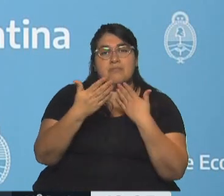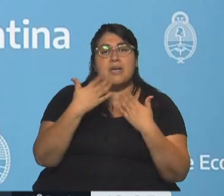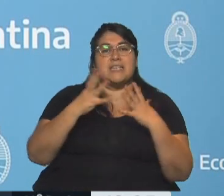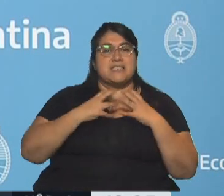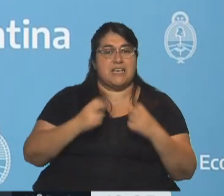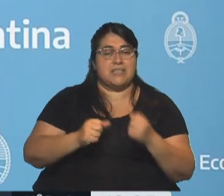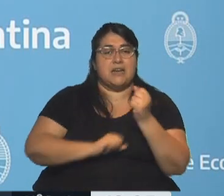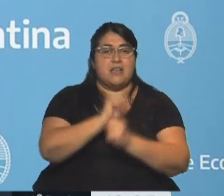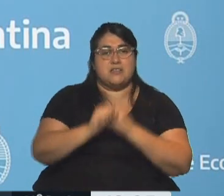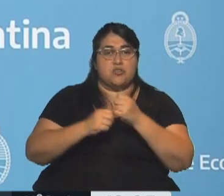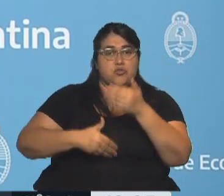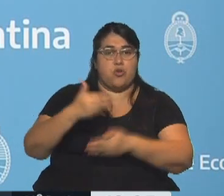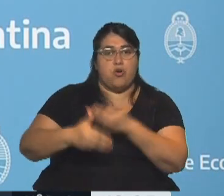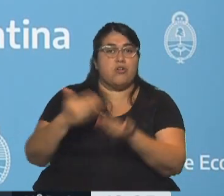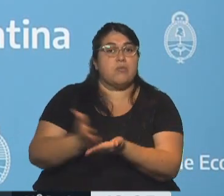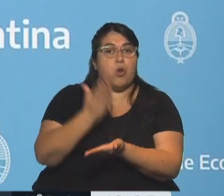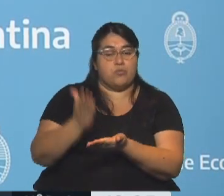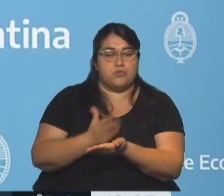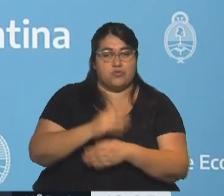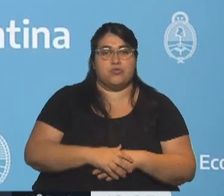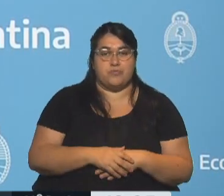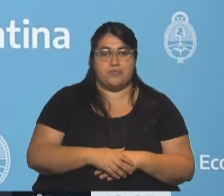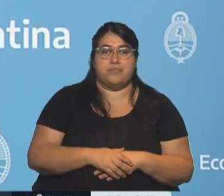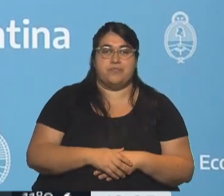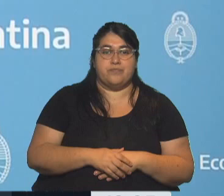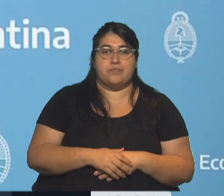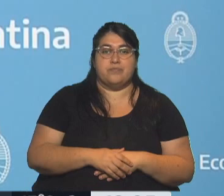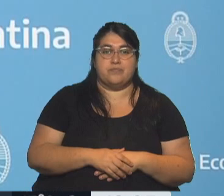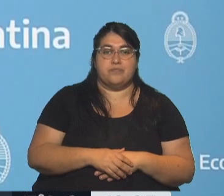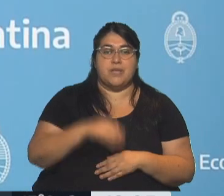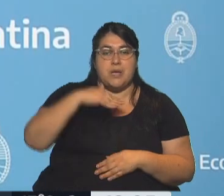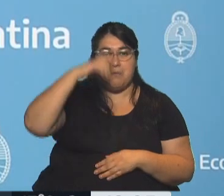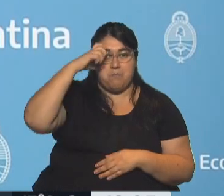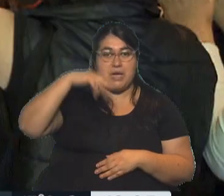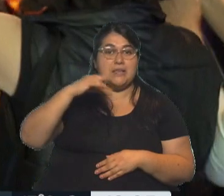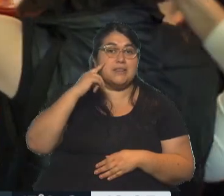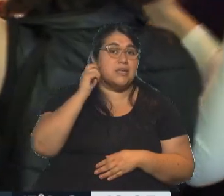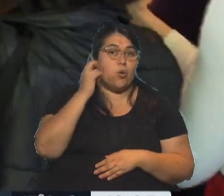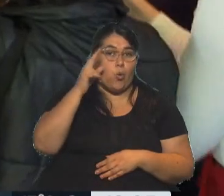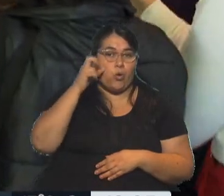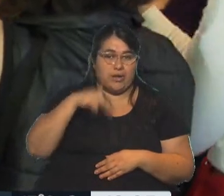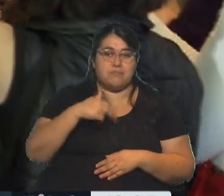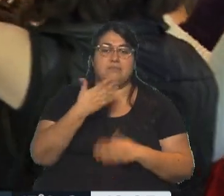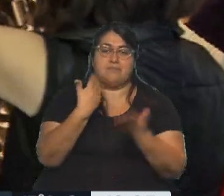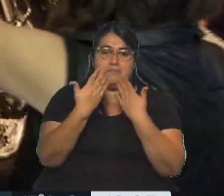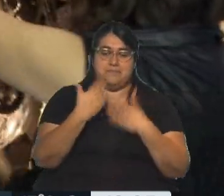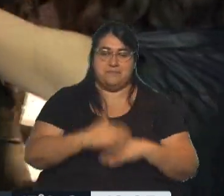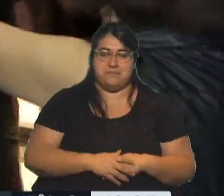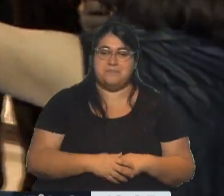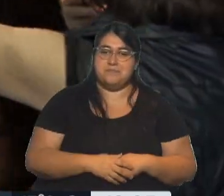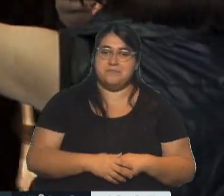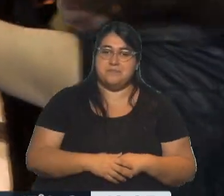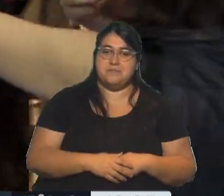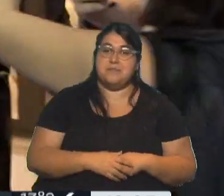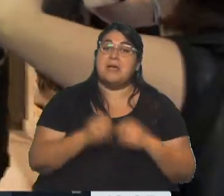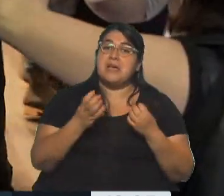Industria y Desarrollo Productivo del Ministerio de Economía, José Ignacio de Mendiguren. ¿Le gusta Massa como